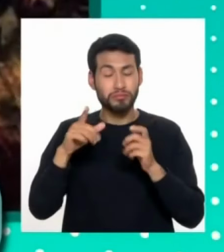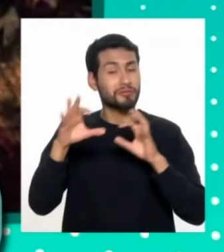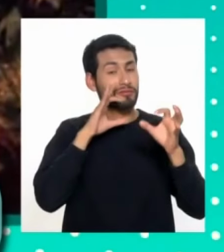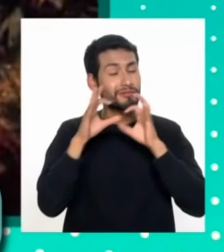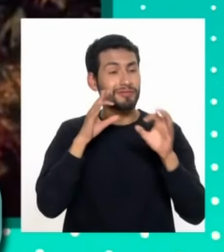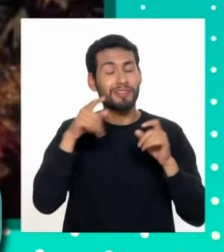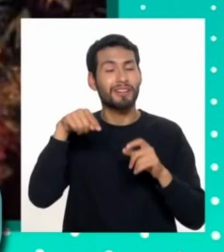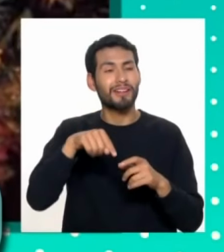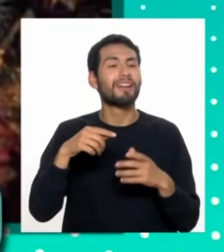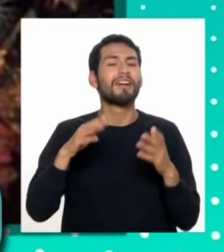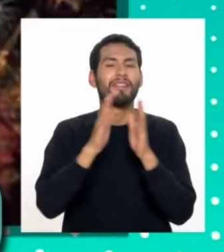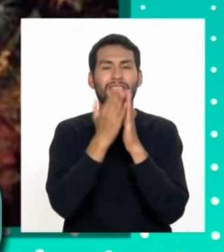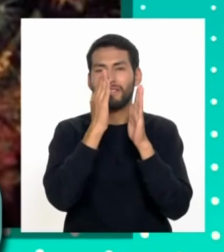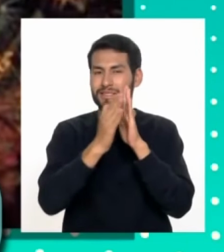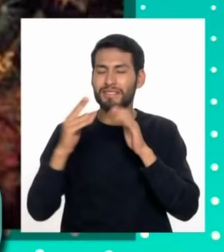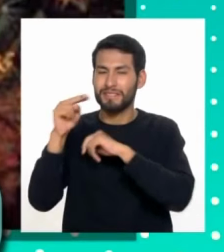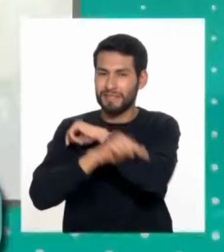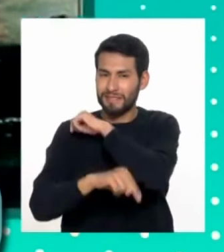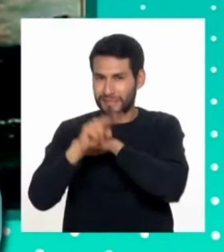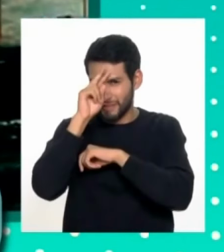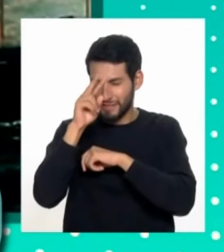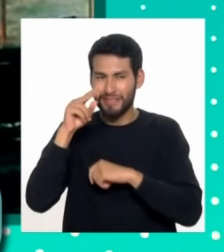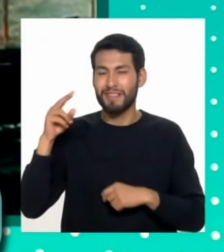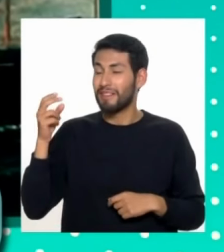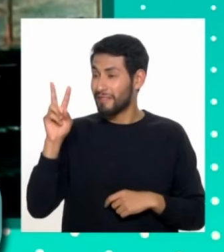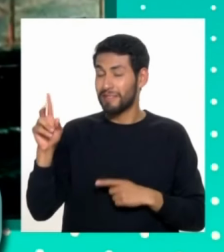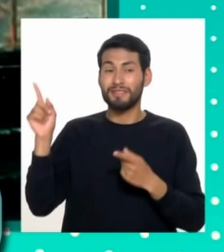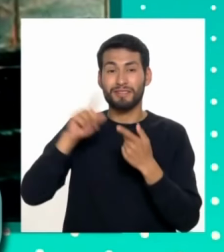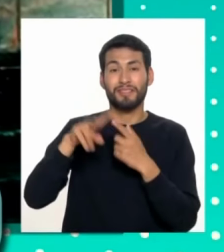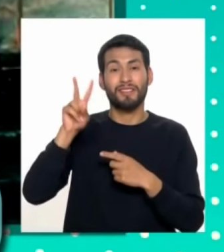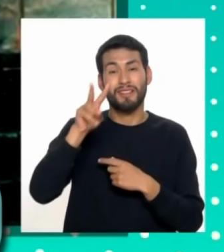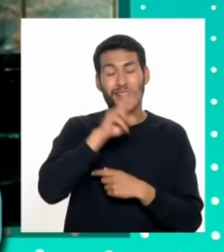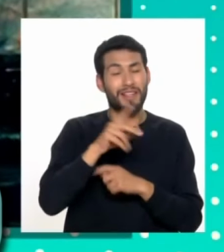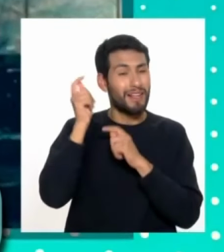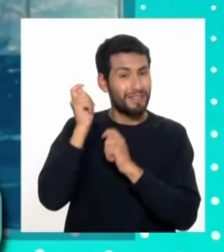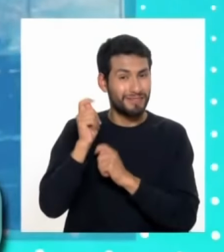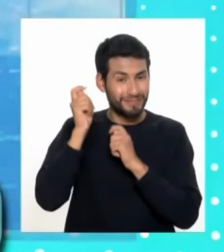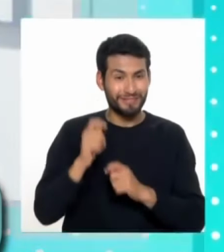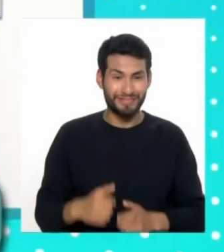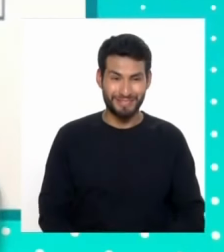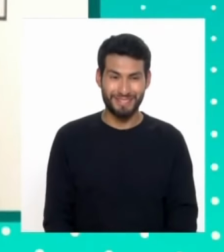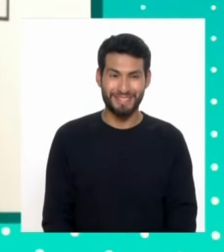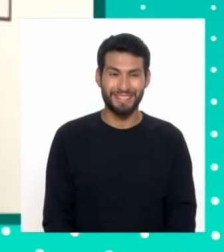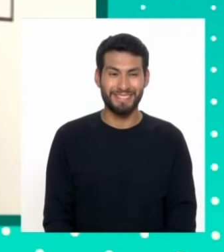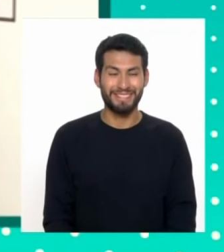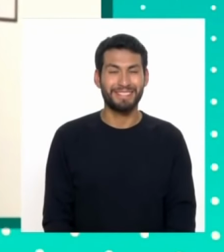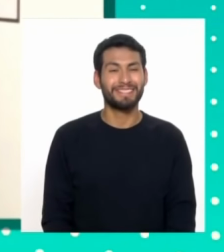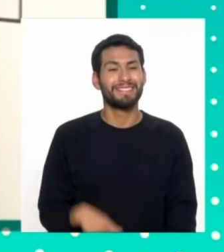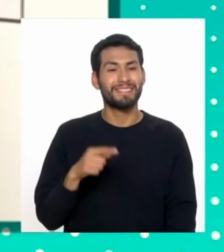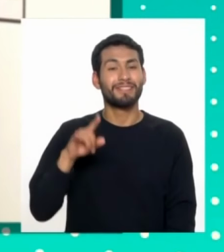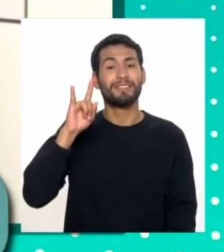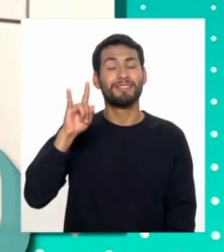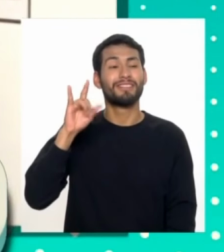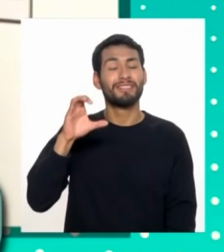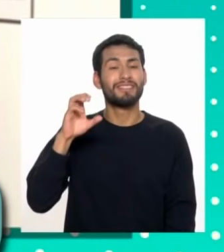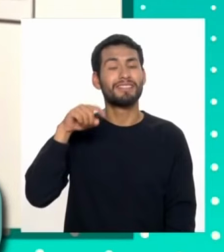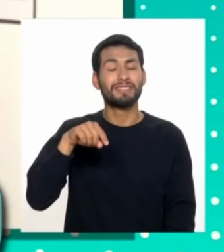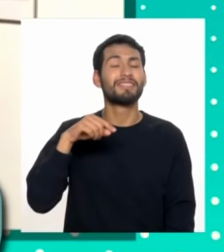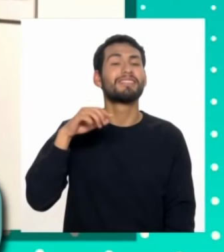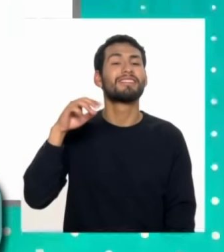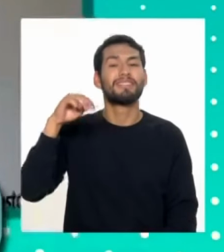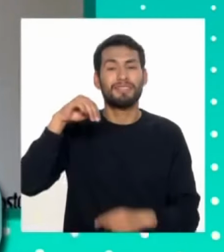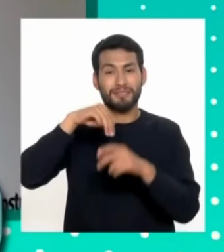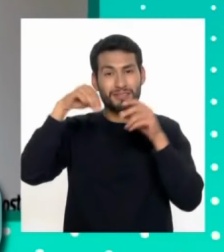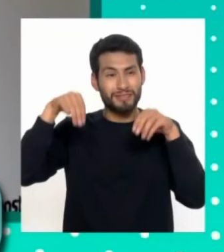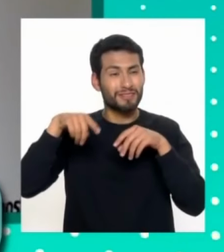Facebook Live de la Biblioteca Nacional del Perú del 2 al 22 de agosto. El Museo Metropolitano de Lima